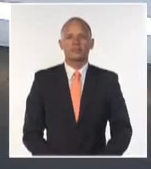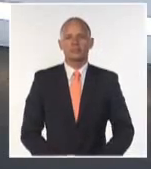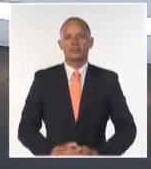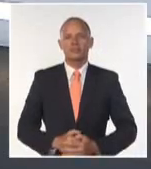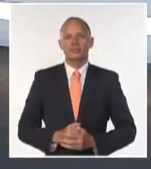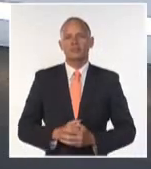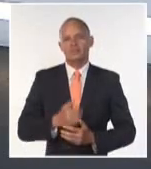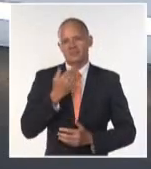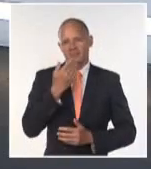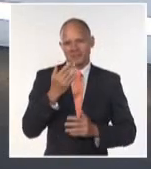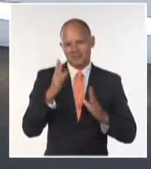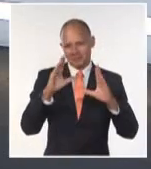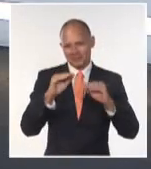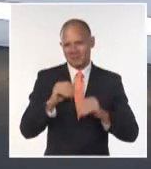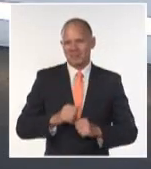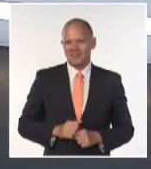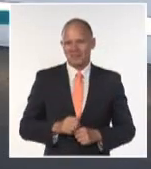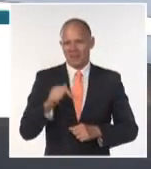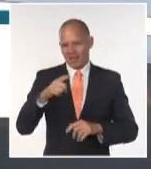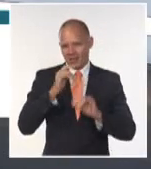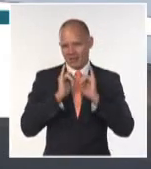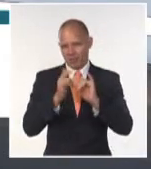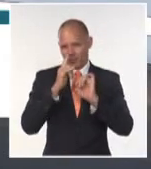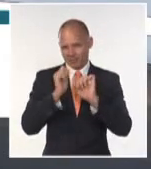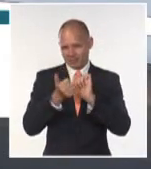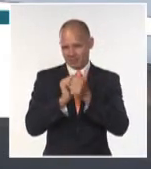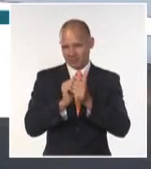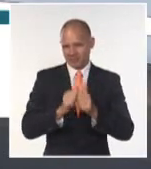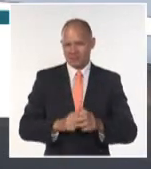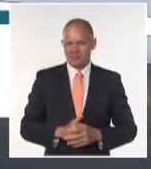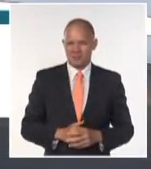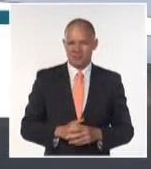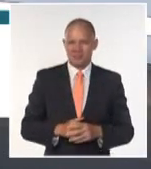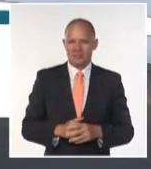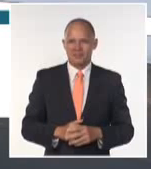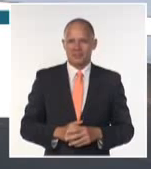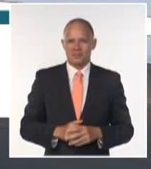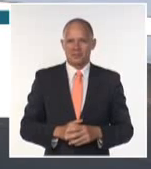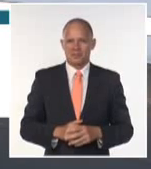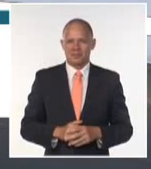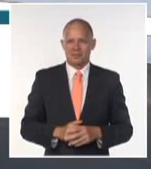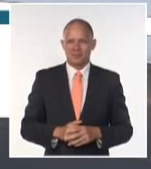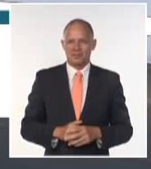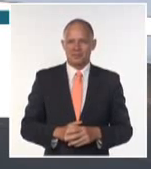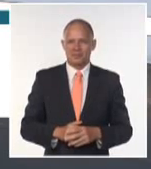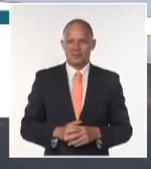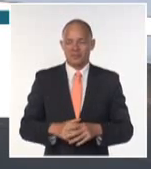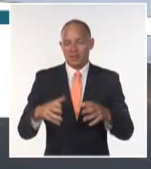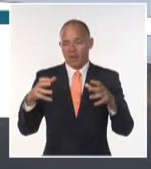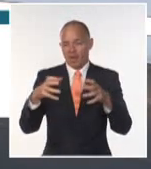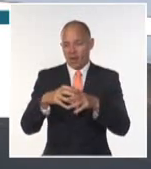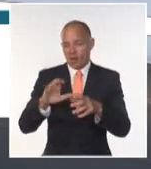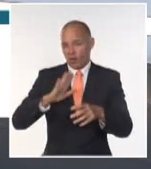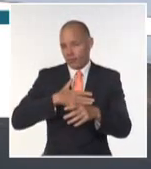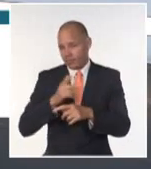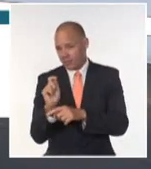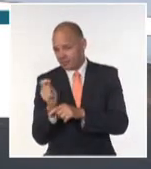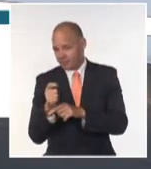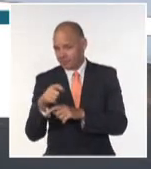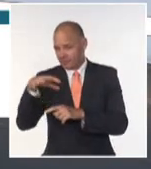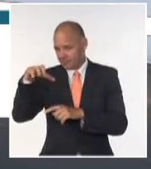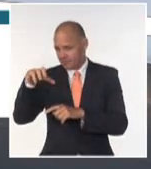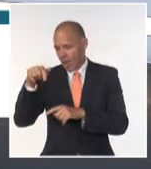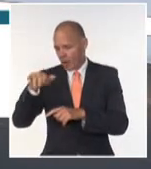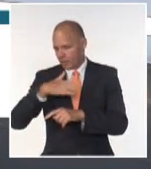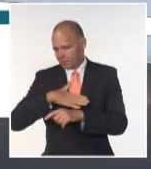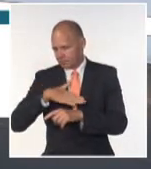muy buenas noches ya estamos con los deportes en el estelar mientras los pegueros de Pinar del Río esperan por su rival en la final